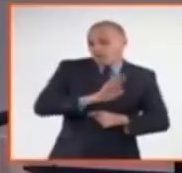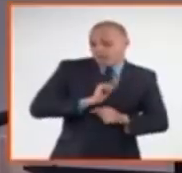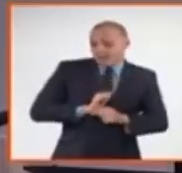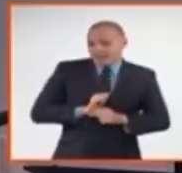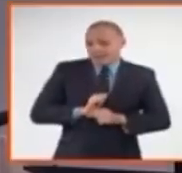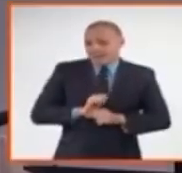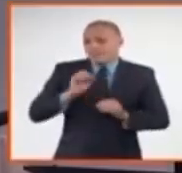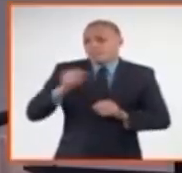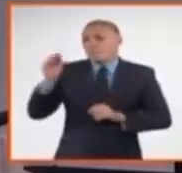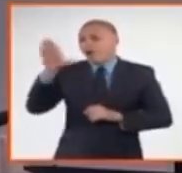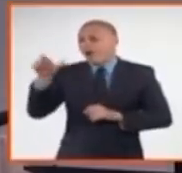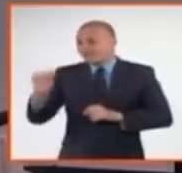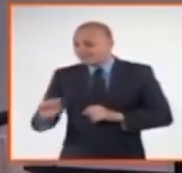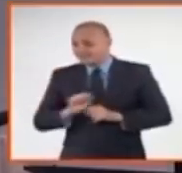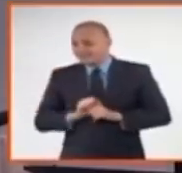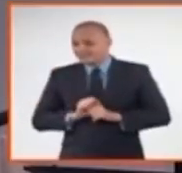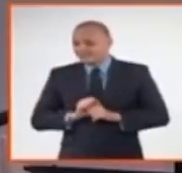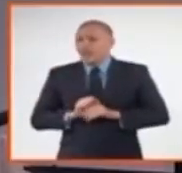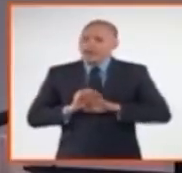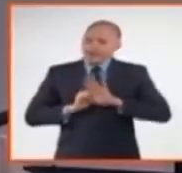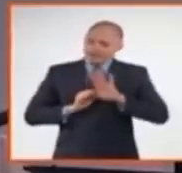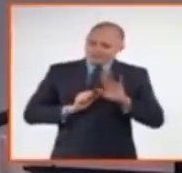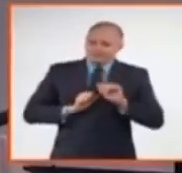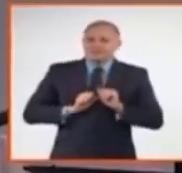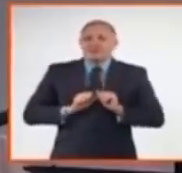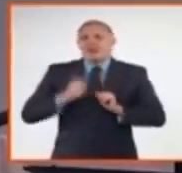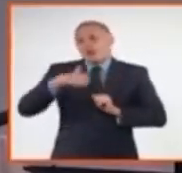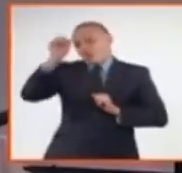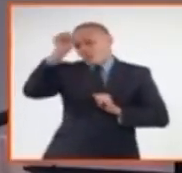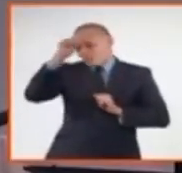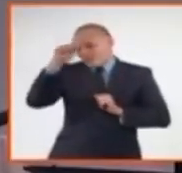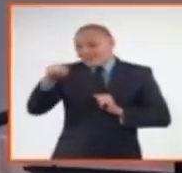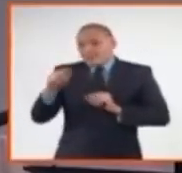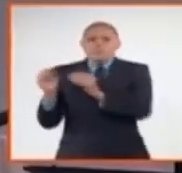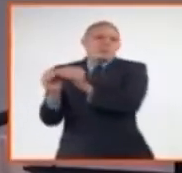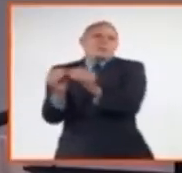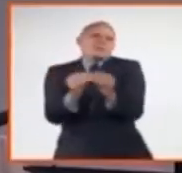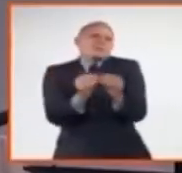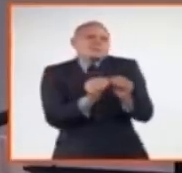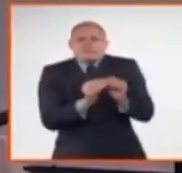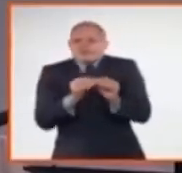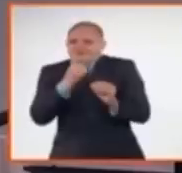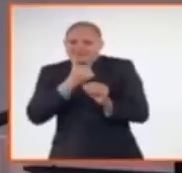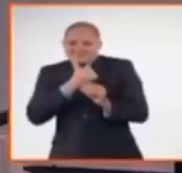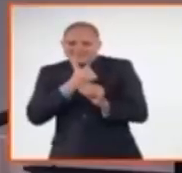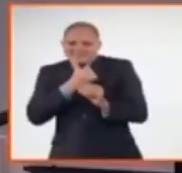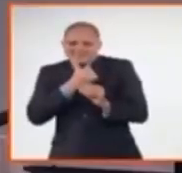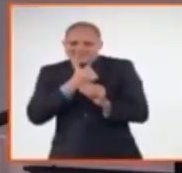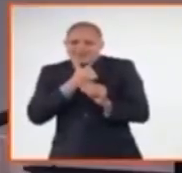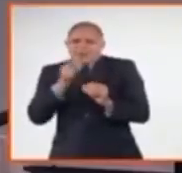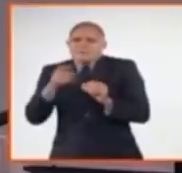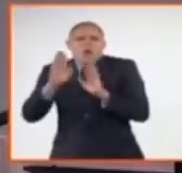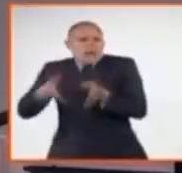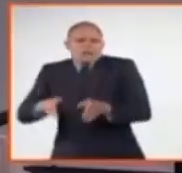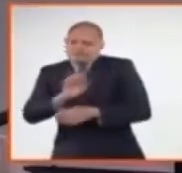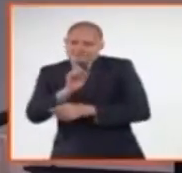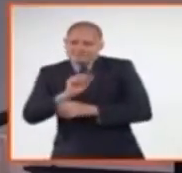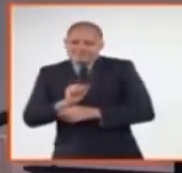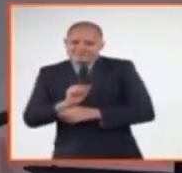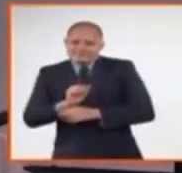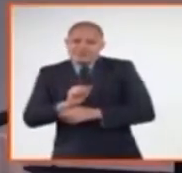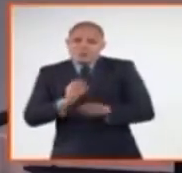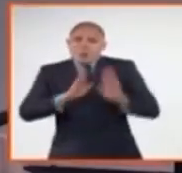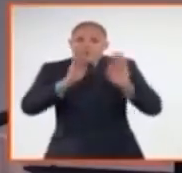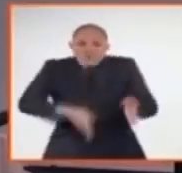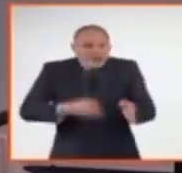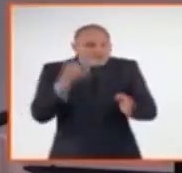determinados niveles de ventaja y ha desplazado a beta en esta en esta circunstancia así las cosas